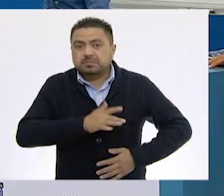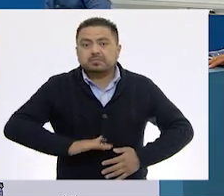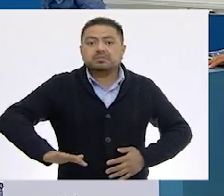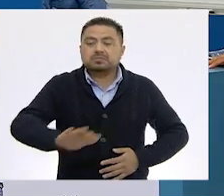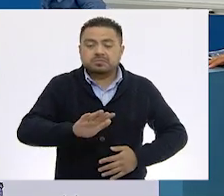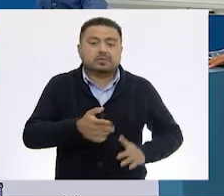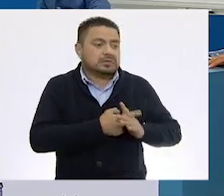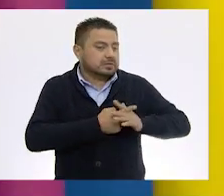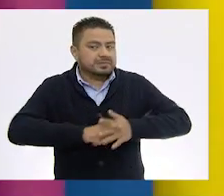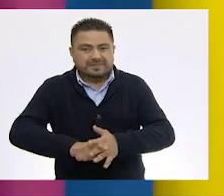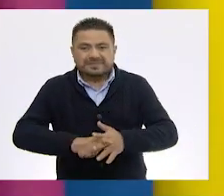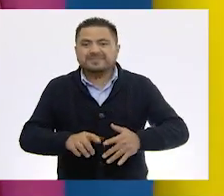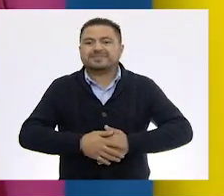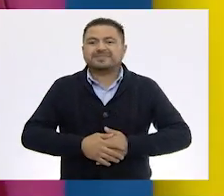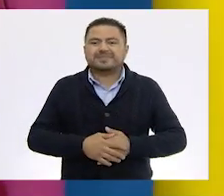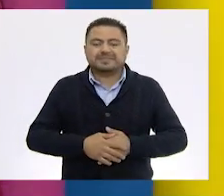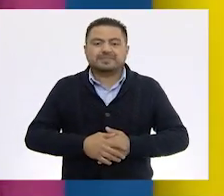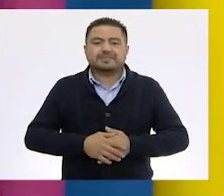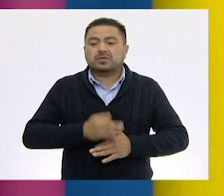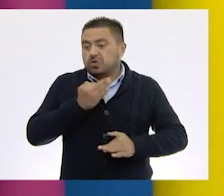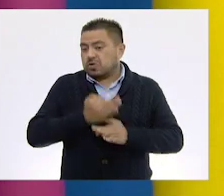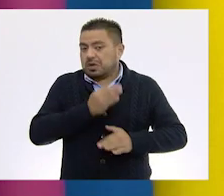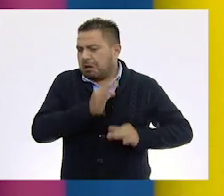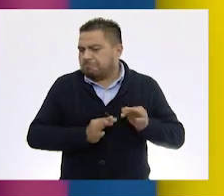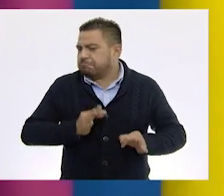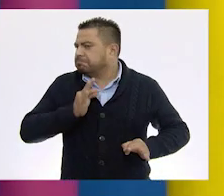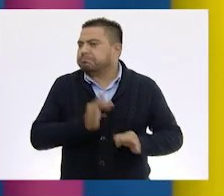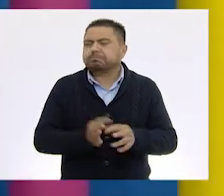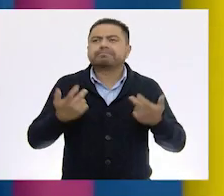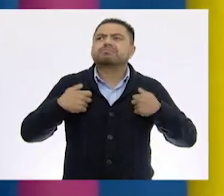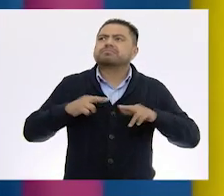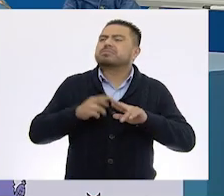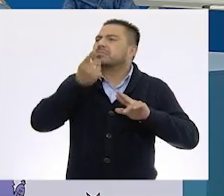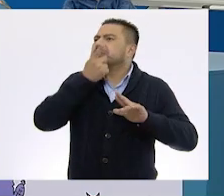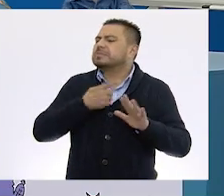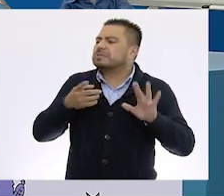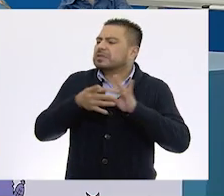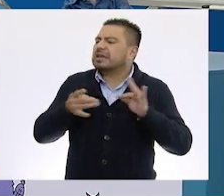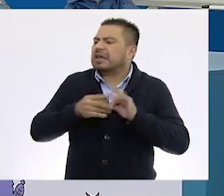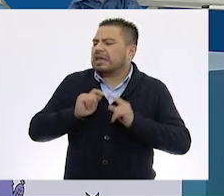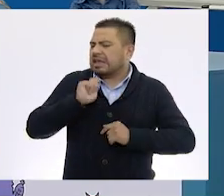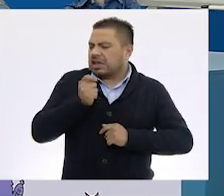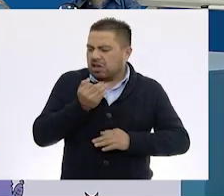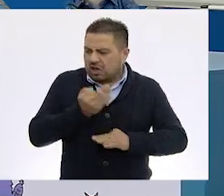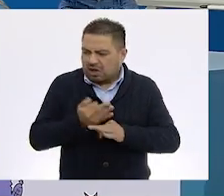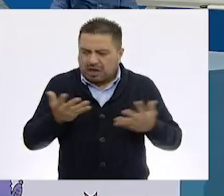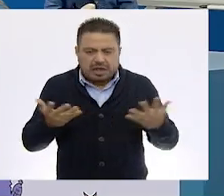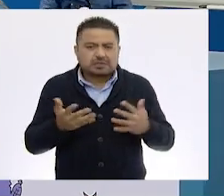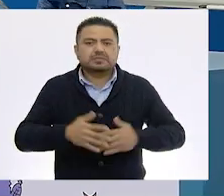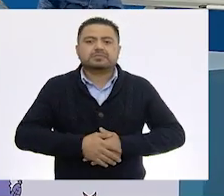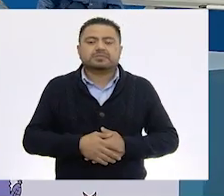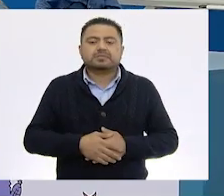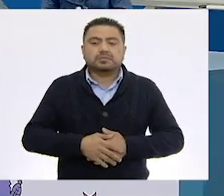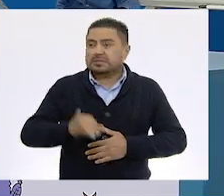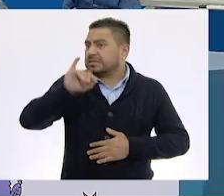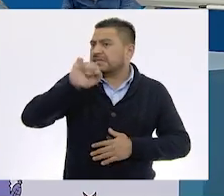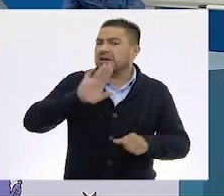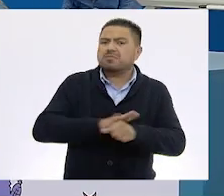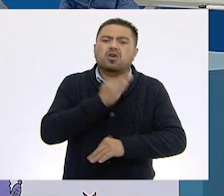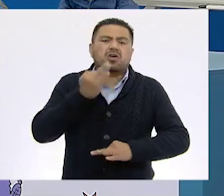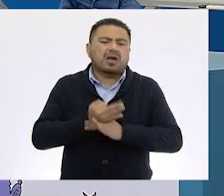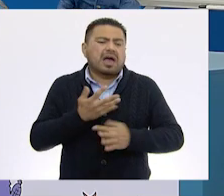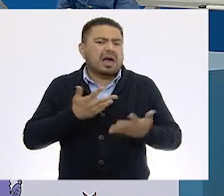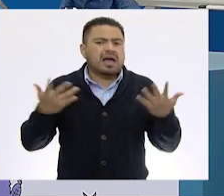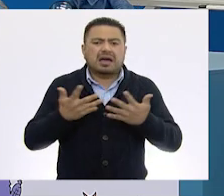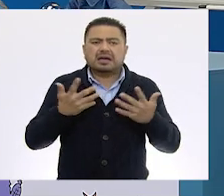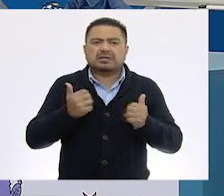¿Listos? ¡Comenzamos! Estamos listos, maestra. Cuéntenos qué vamos a hacer hoy. Sí, porque yo ya